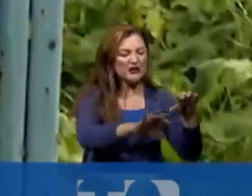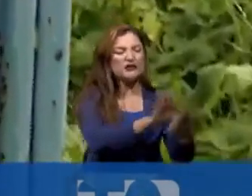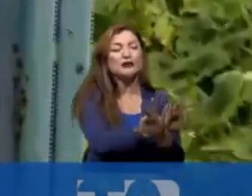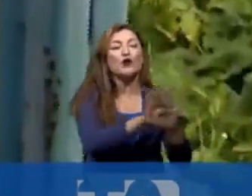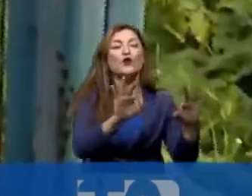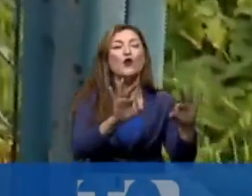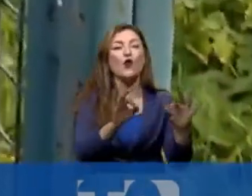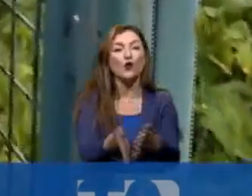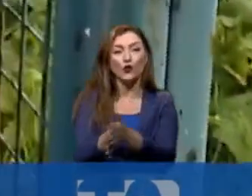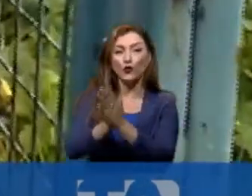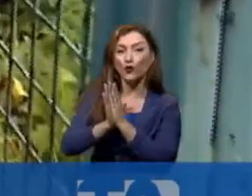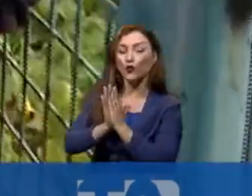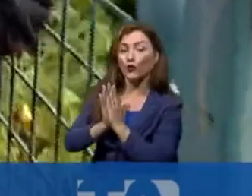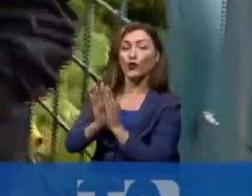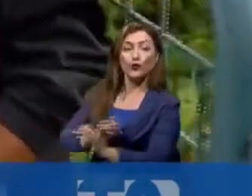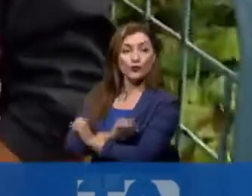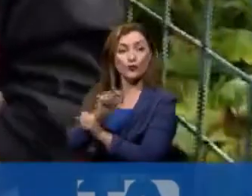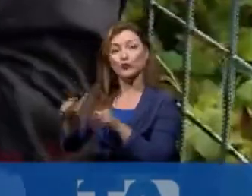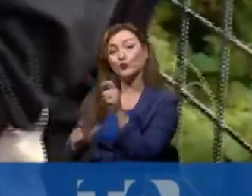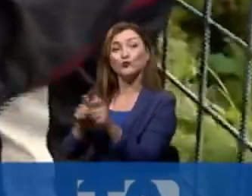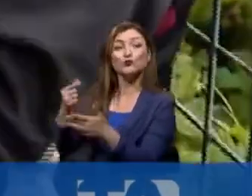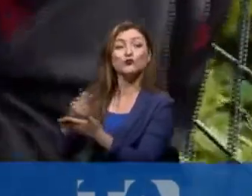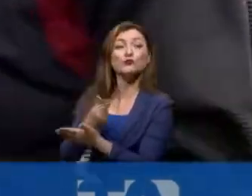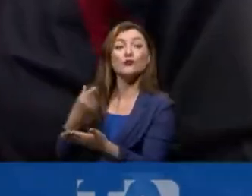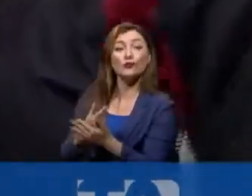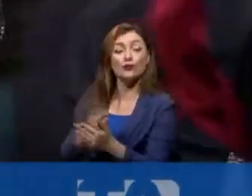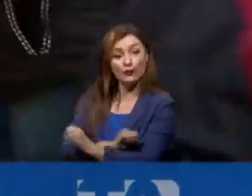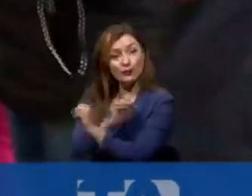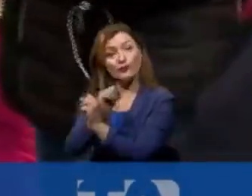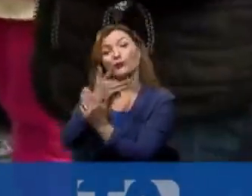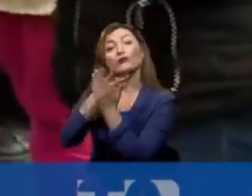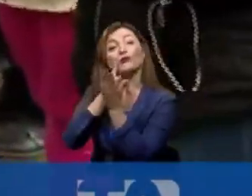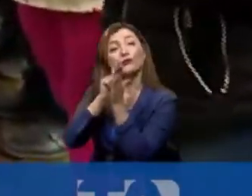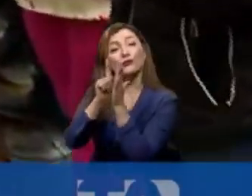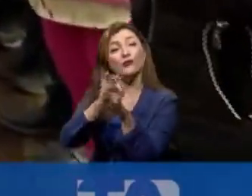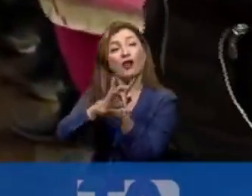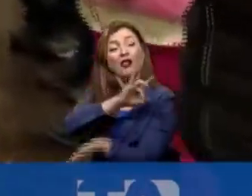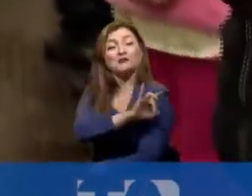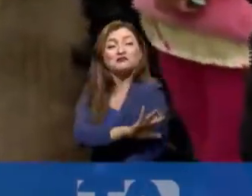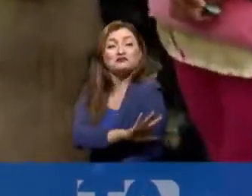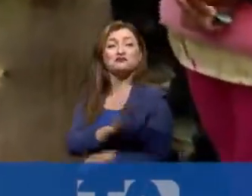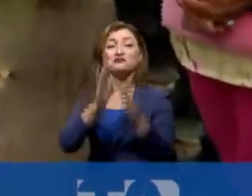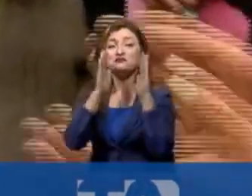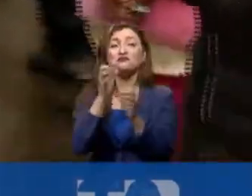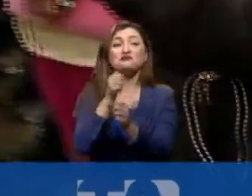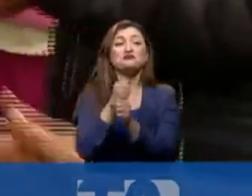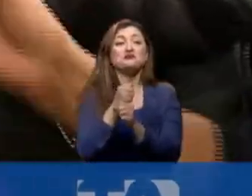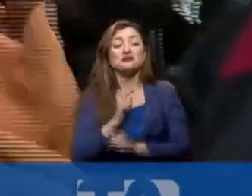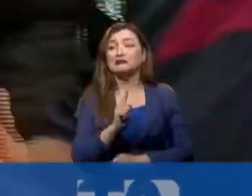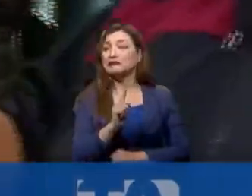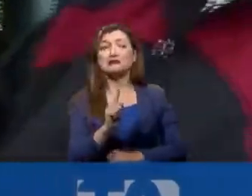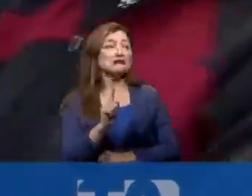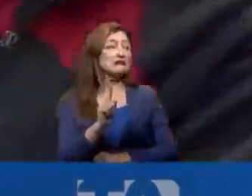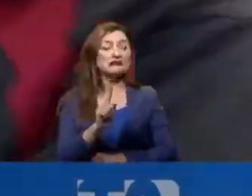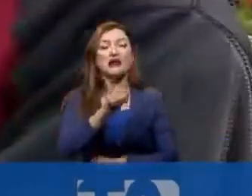han salido para la parte de acá a denunciar que esta quebrada está abandonada inseguridad por la falta